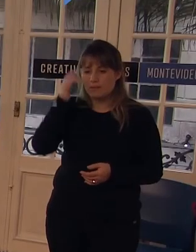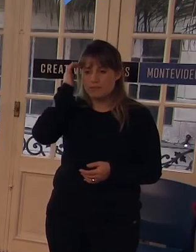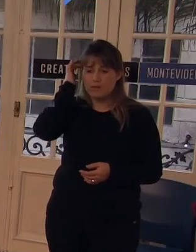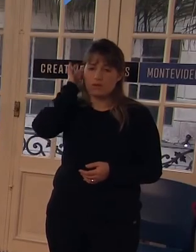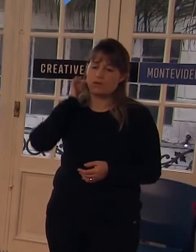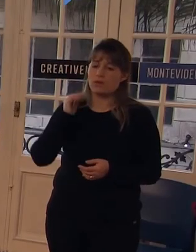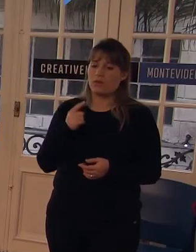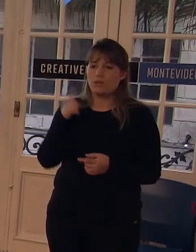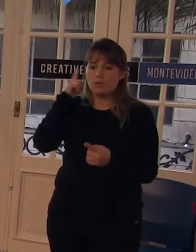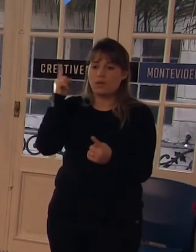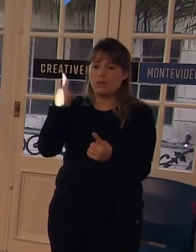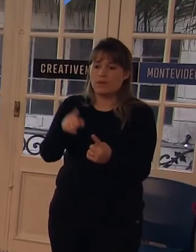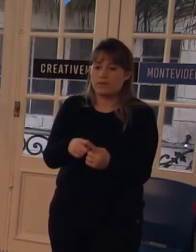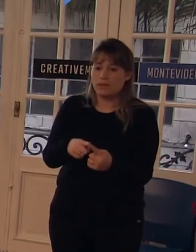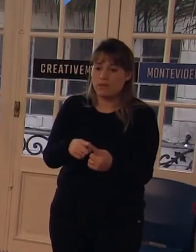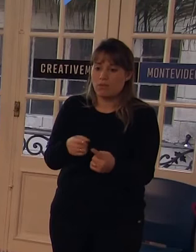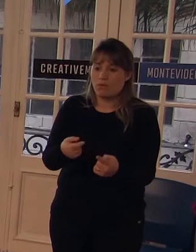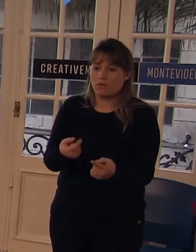Pregunta.